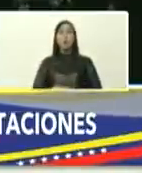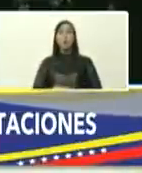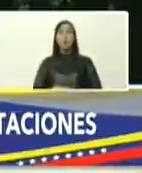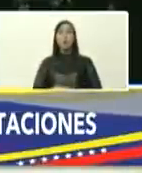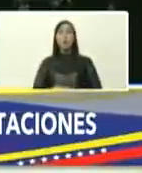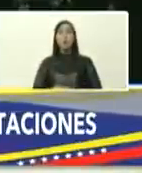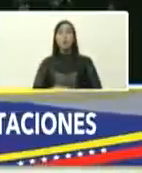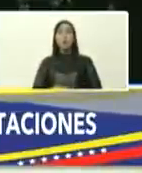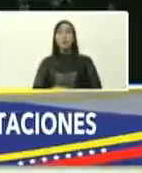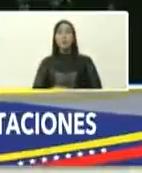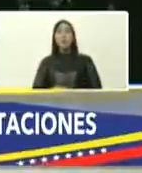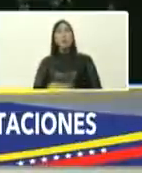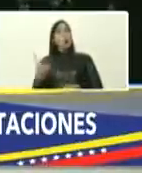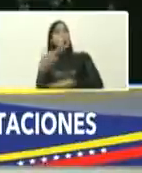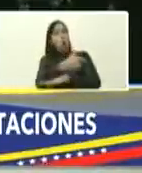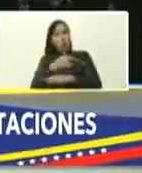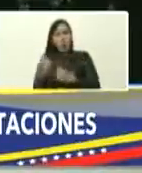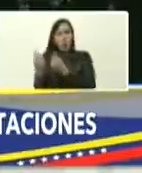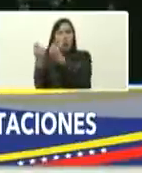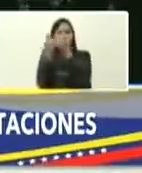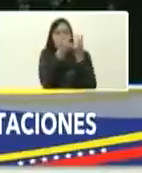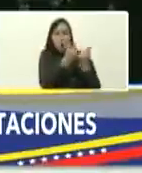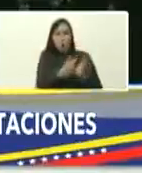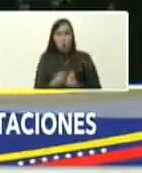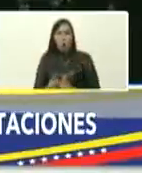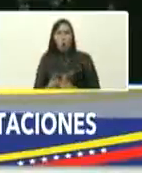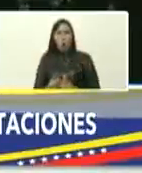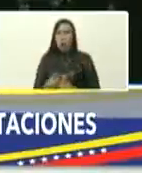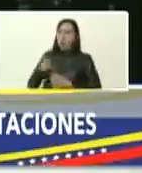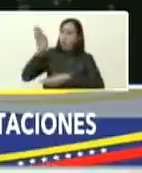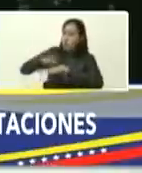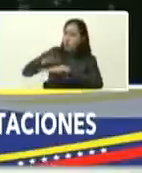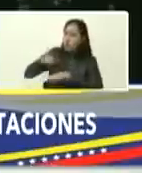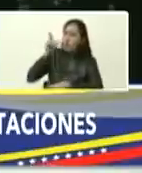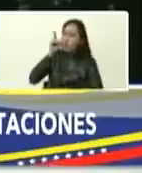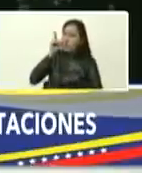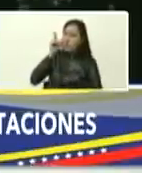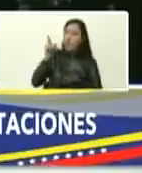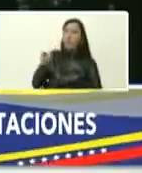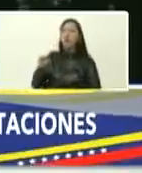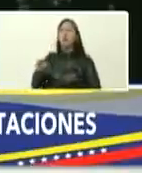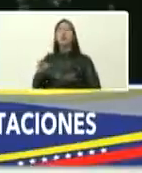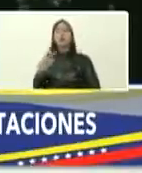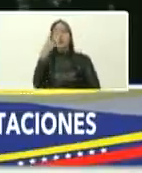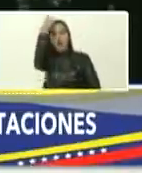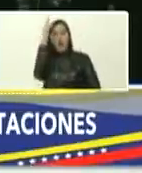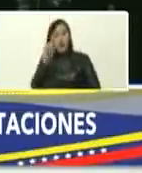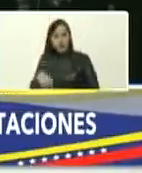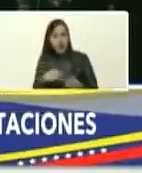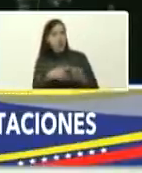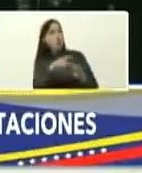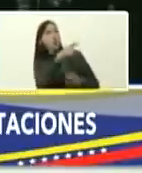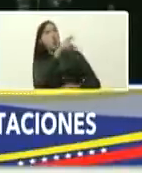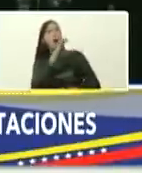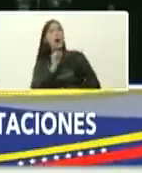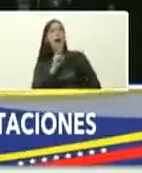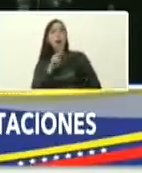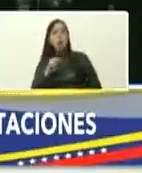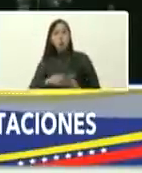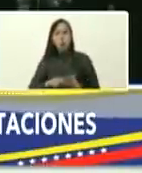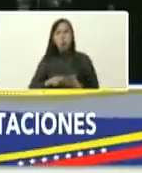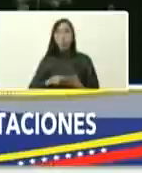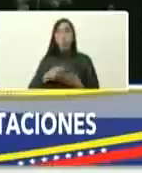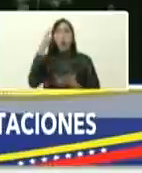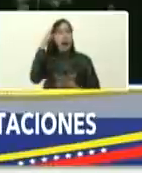con rectoría y gobierno económico, señora vicepresidenta. Tarek Castro Soteldo, Jorge